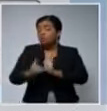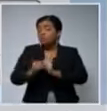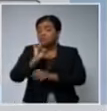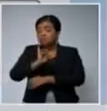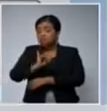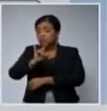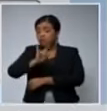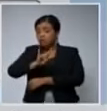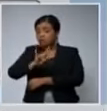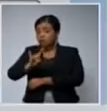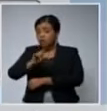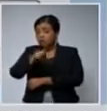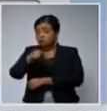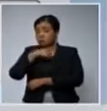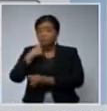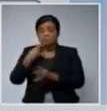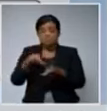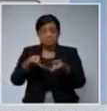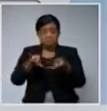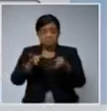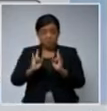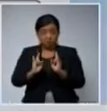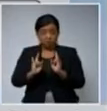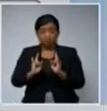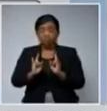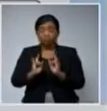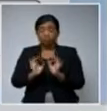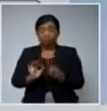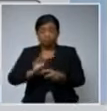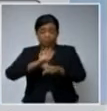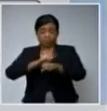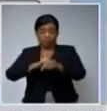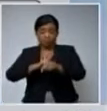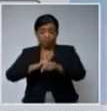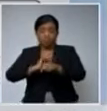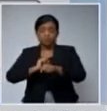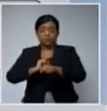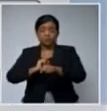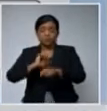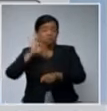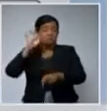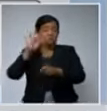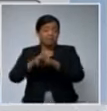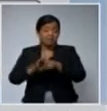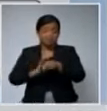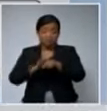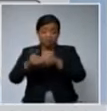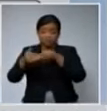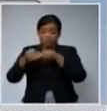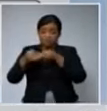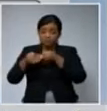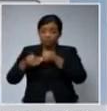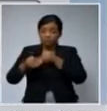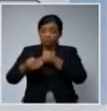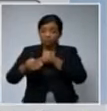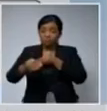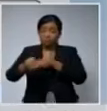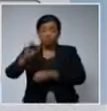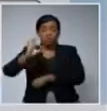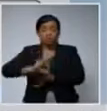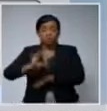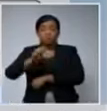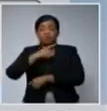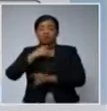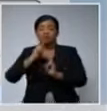192.799 fallecidos con COVID-19 desde el inicio de la pandemia, la letalidad sea de un